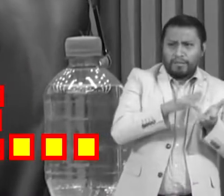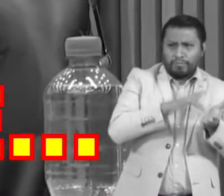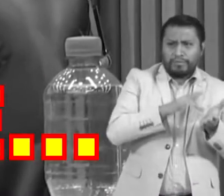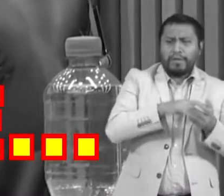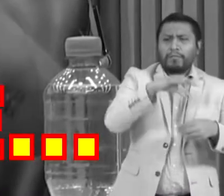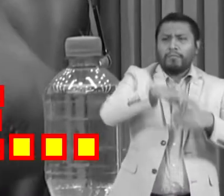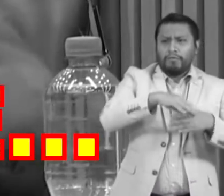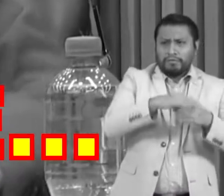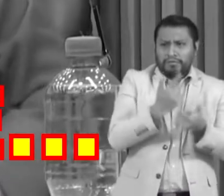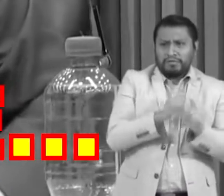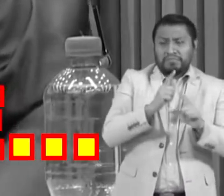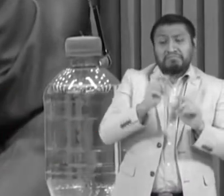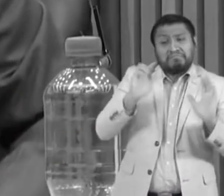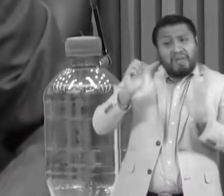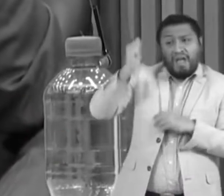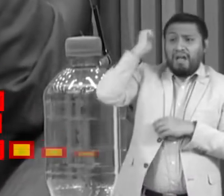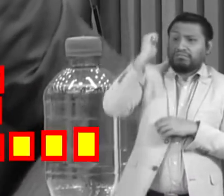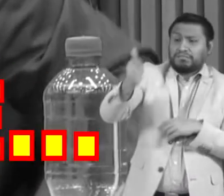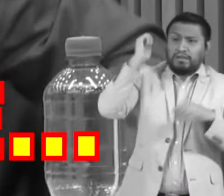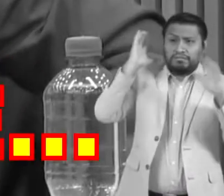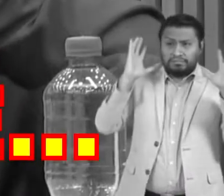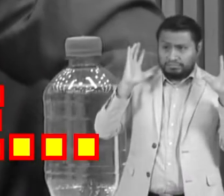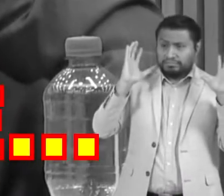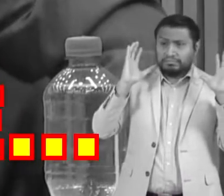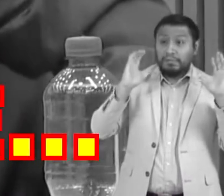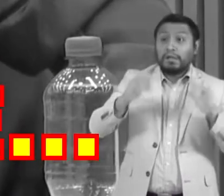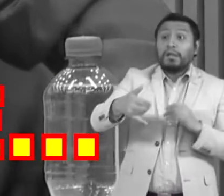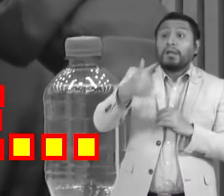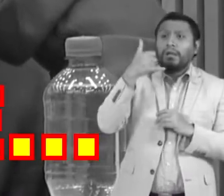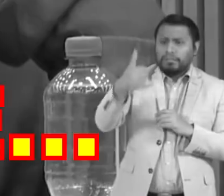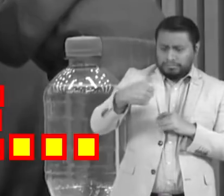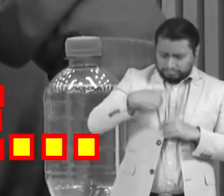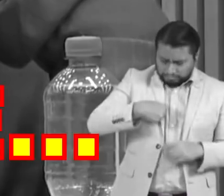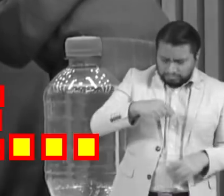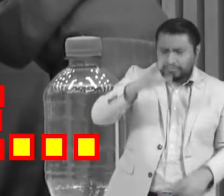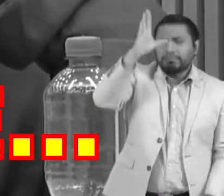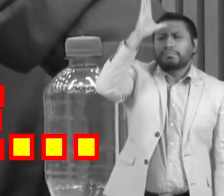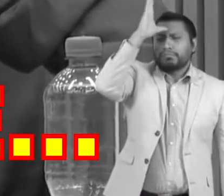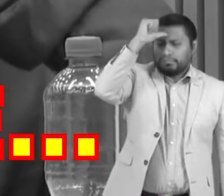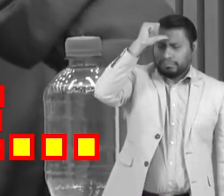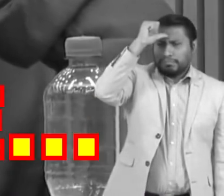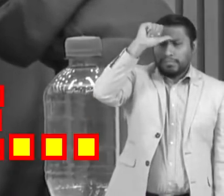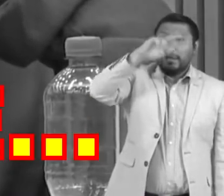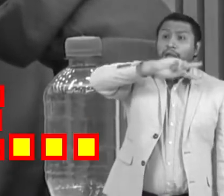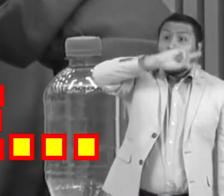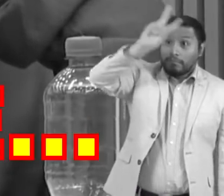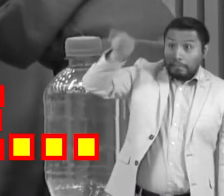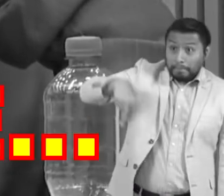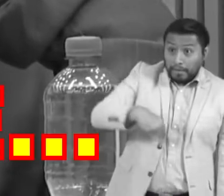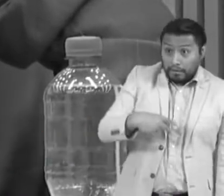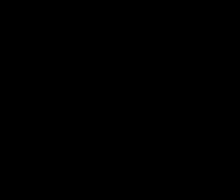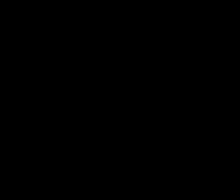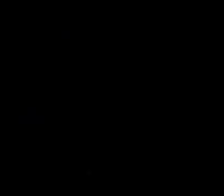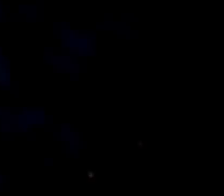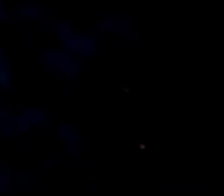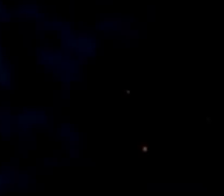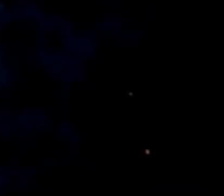Así que, y coincido en que venir aquí a acusarnos.